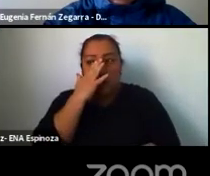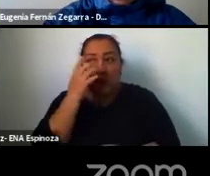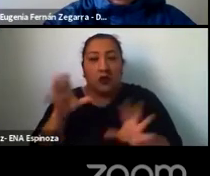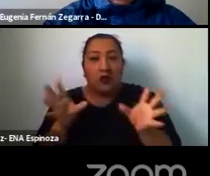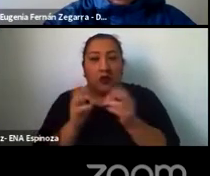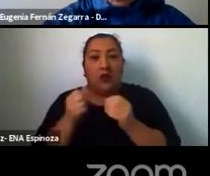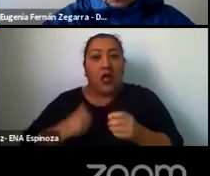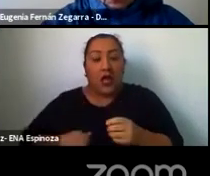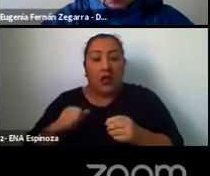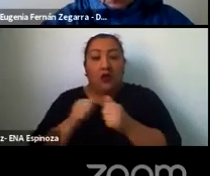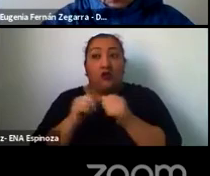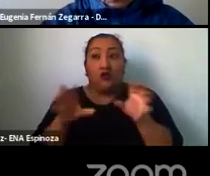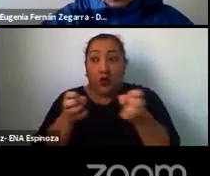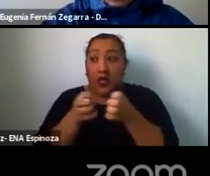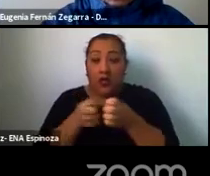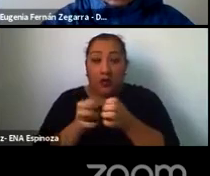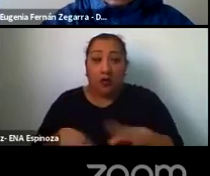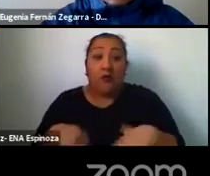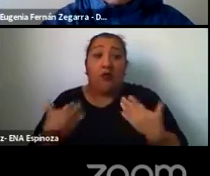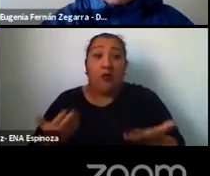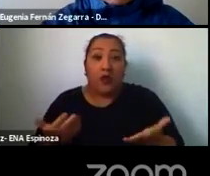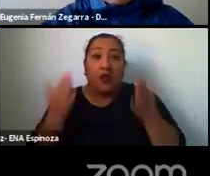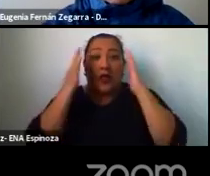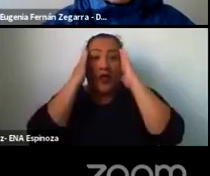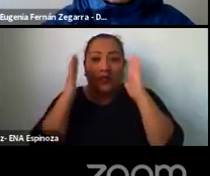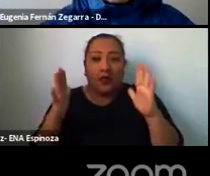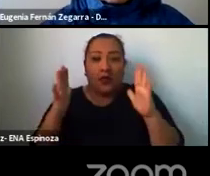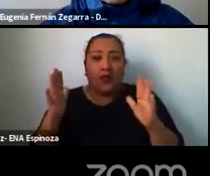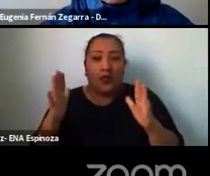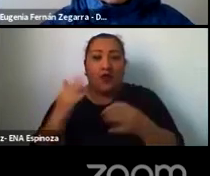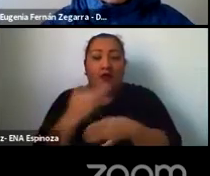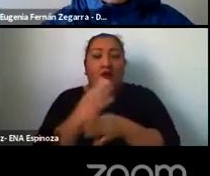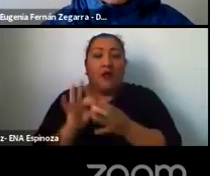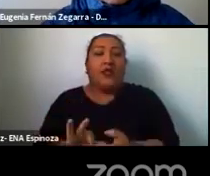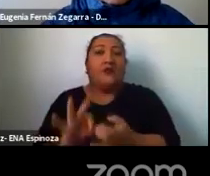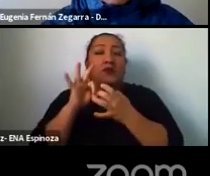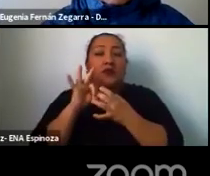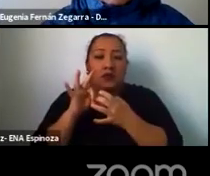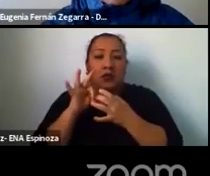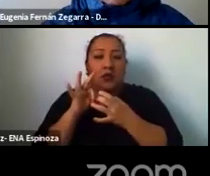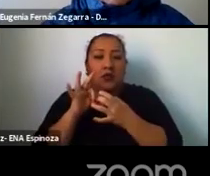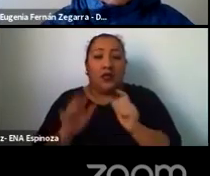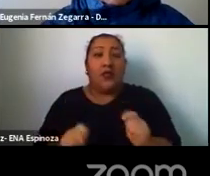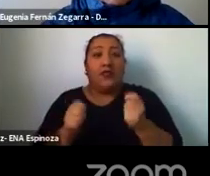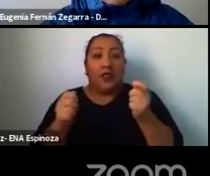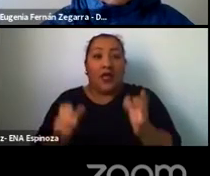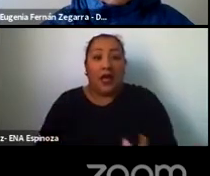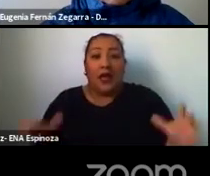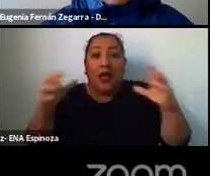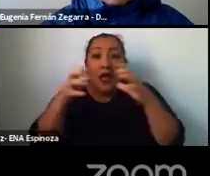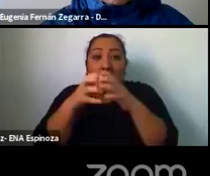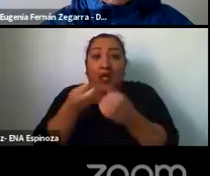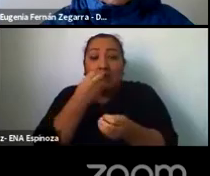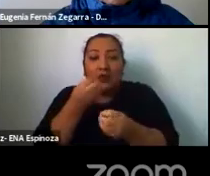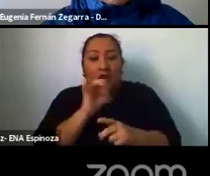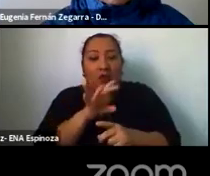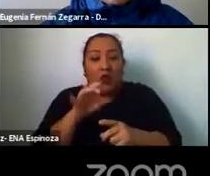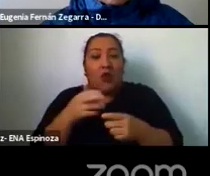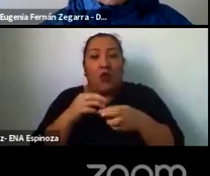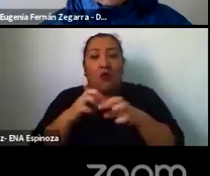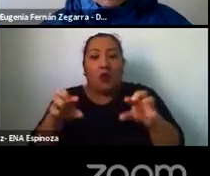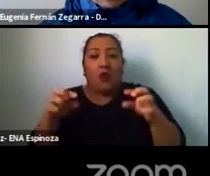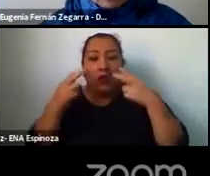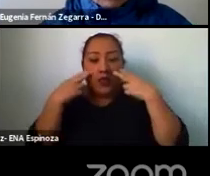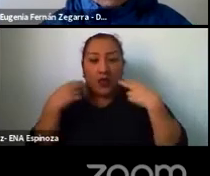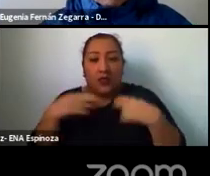conjuntamente con su equipo, pueda atender de una manera especial la entrega de canastas a los pueblos indígenas.